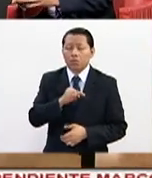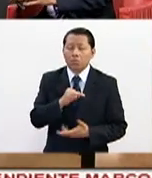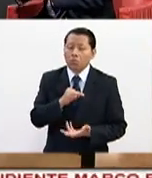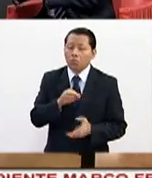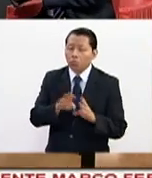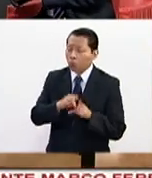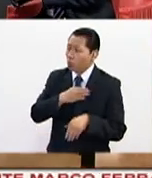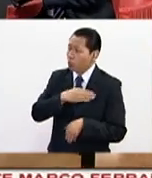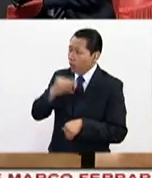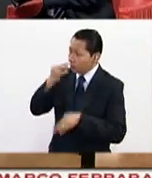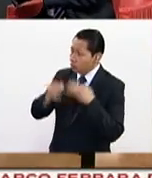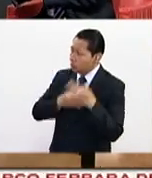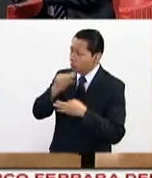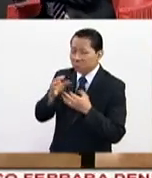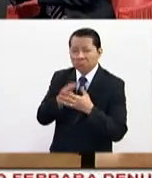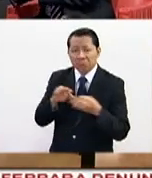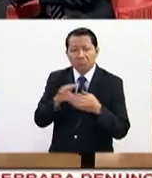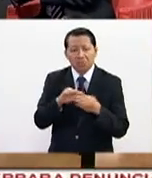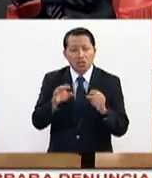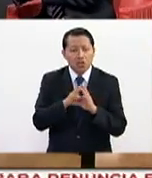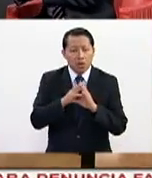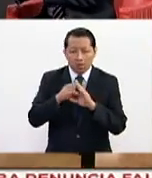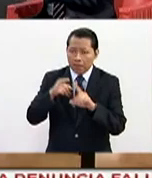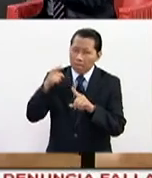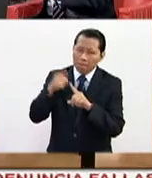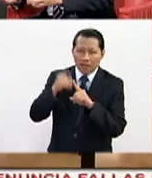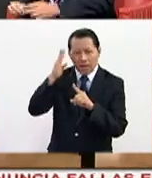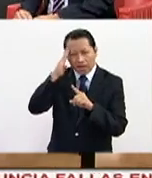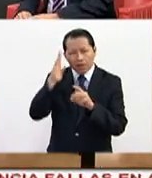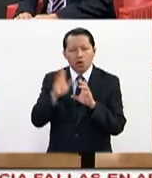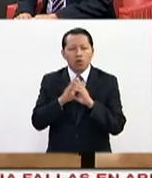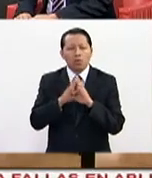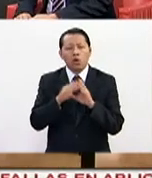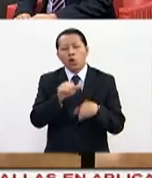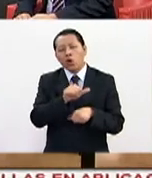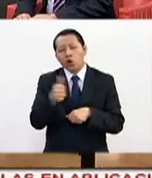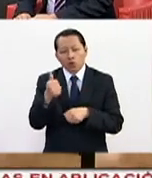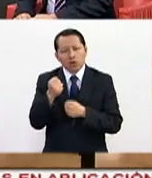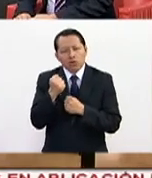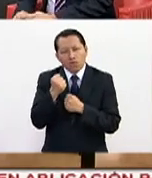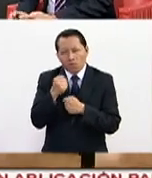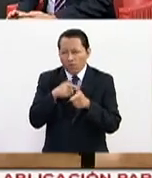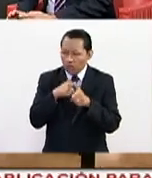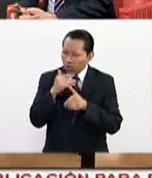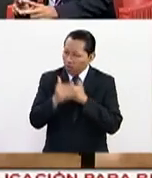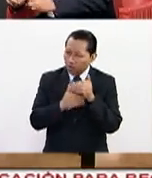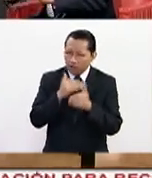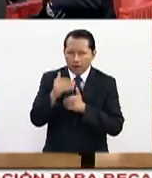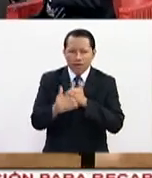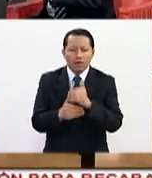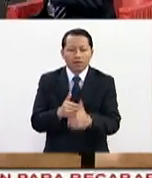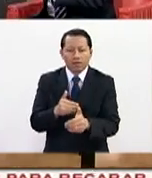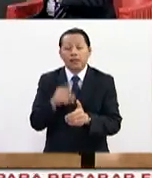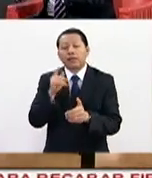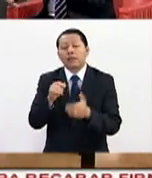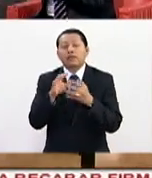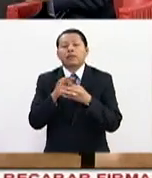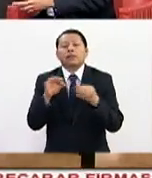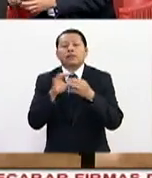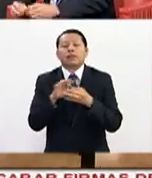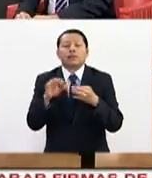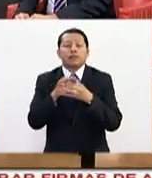no perpetuar a un líder, ¿no? Como en algunos otros regímenes sí existe, y bueno, pues obviamente habla de